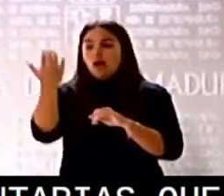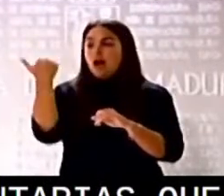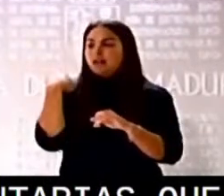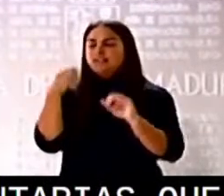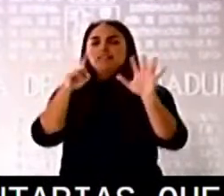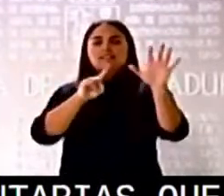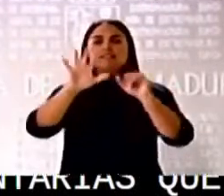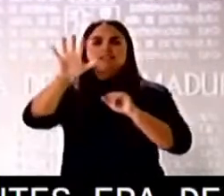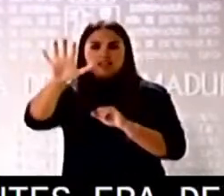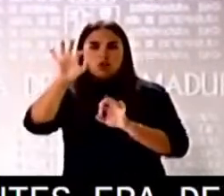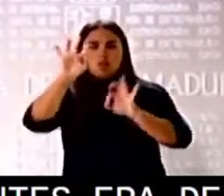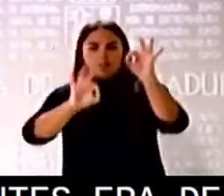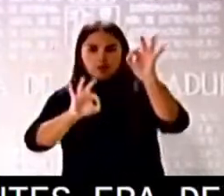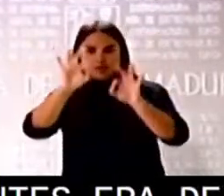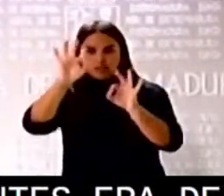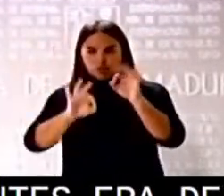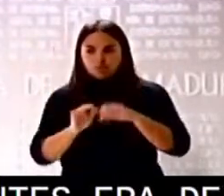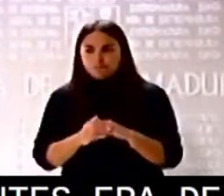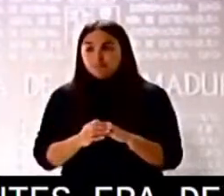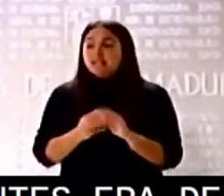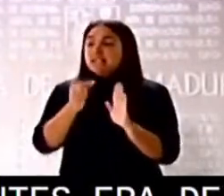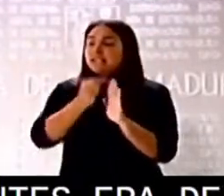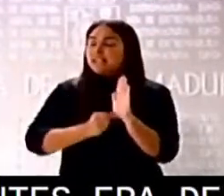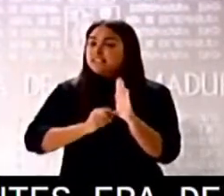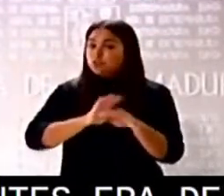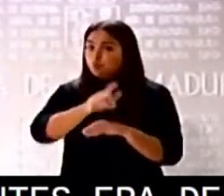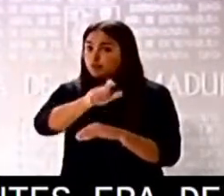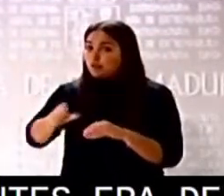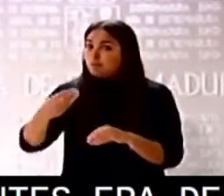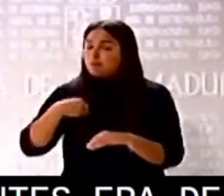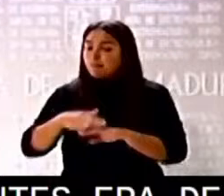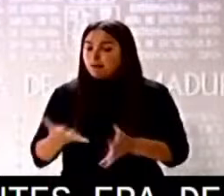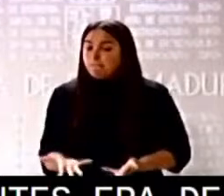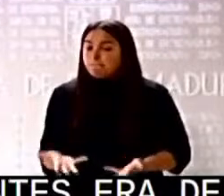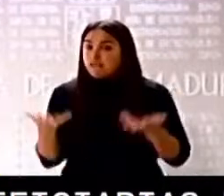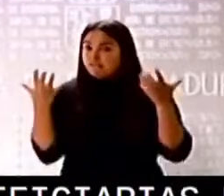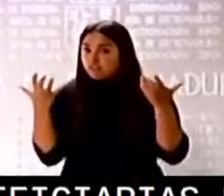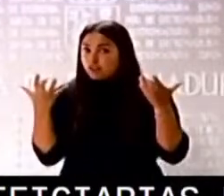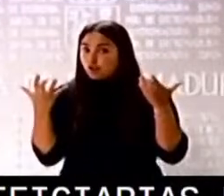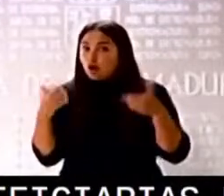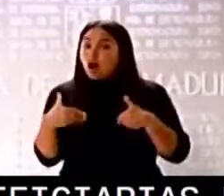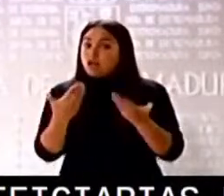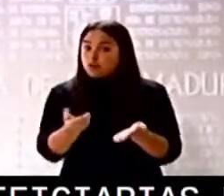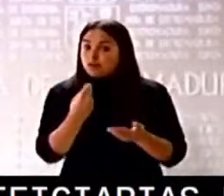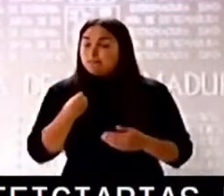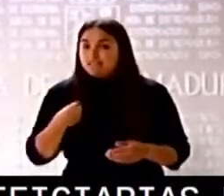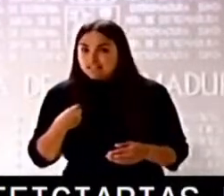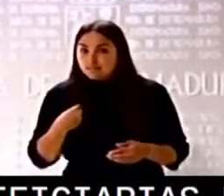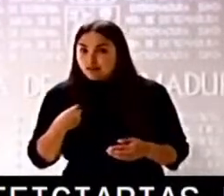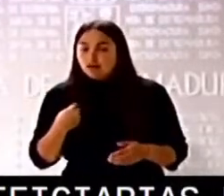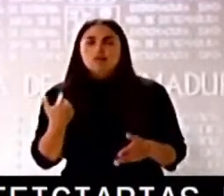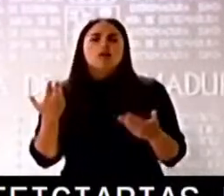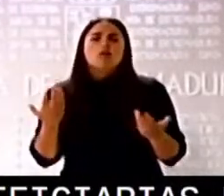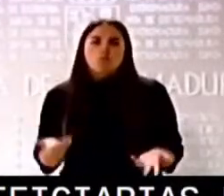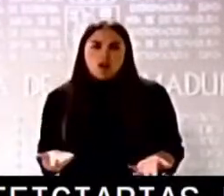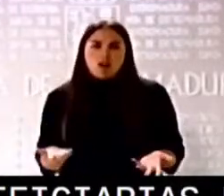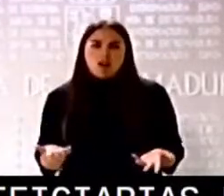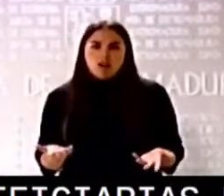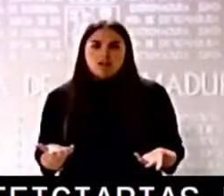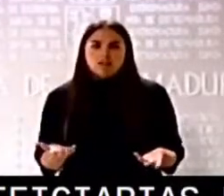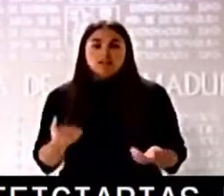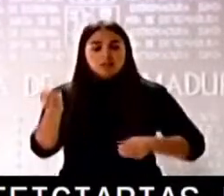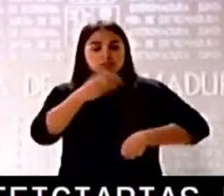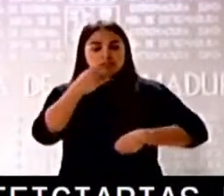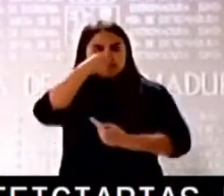del 65%. Los requisitos de las personas beneficiarias de esta ayuda, la suma de sus